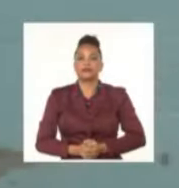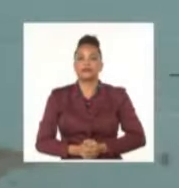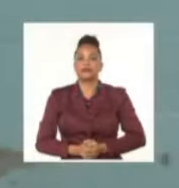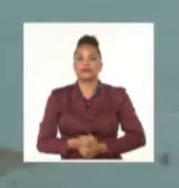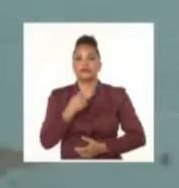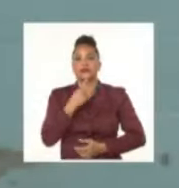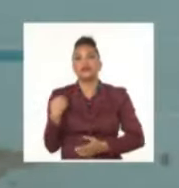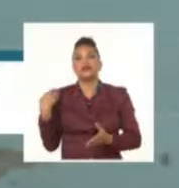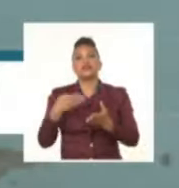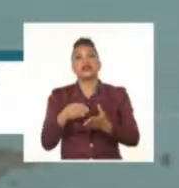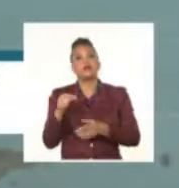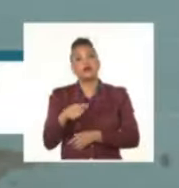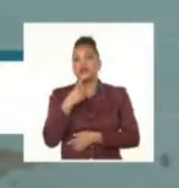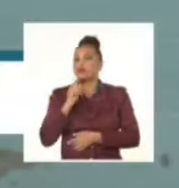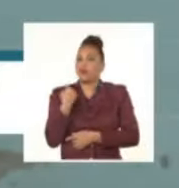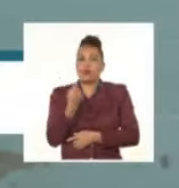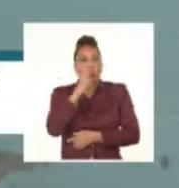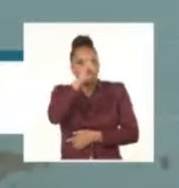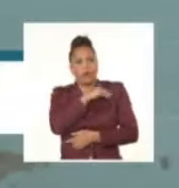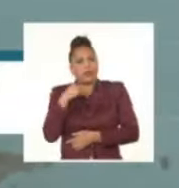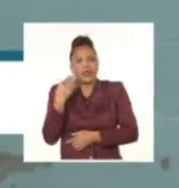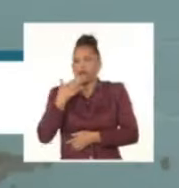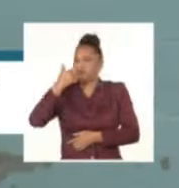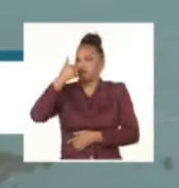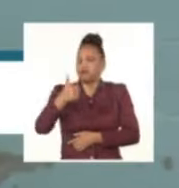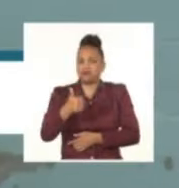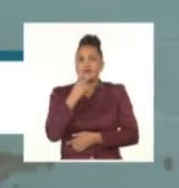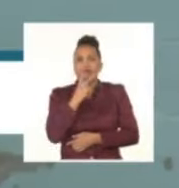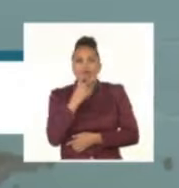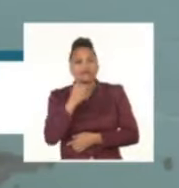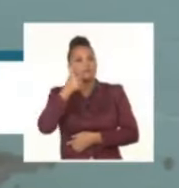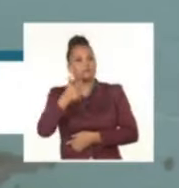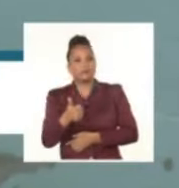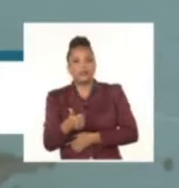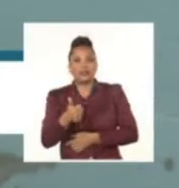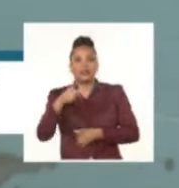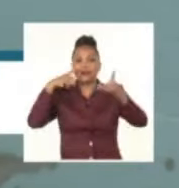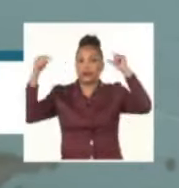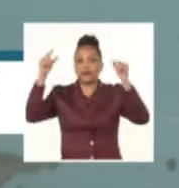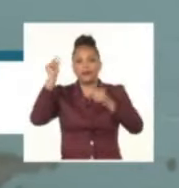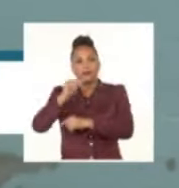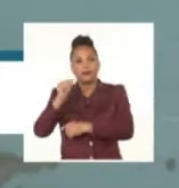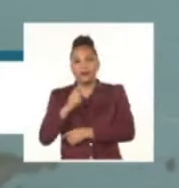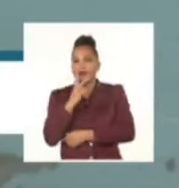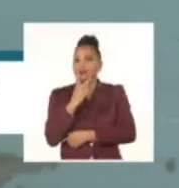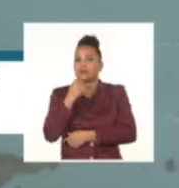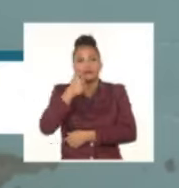Llegamos aquí, el trato súper bien, todos los médicos, los enfermeros,